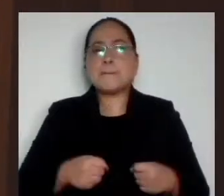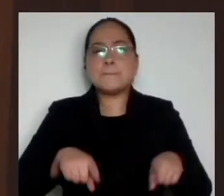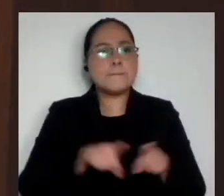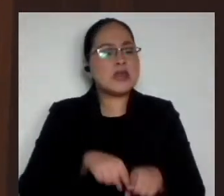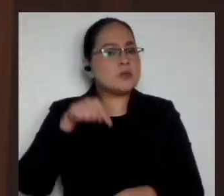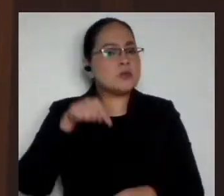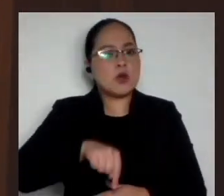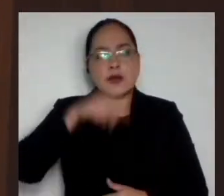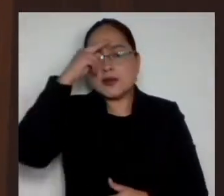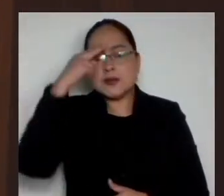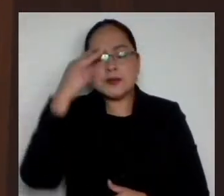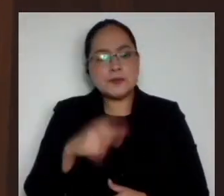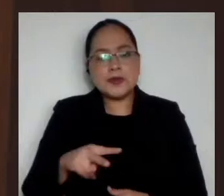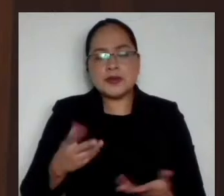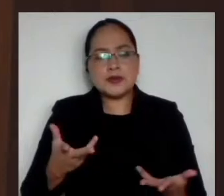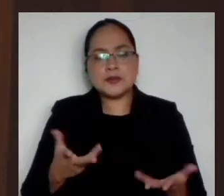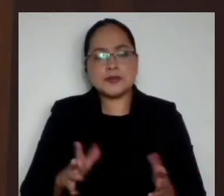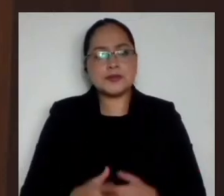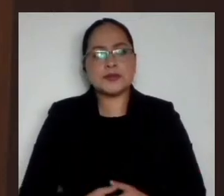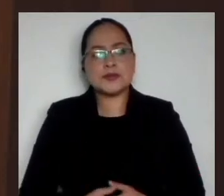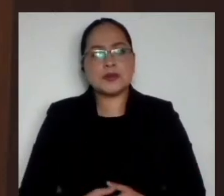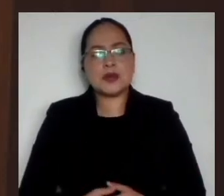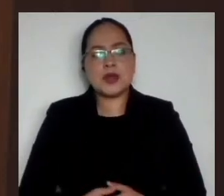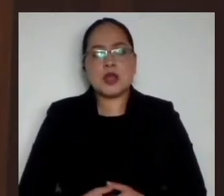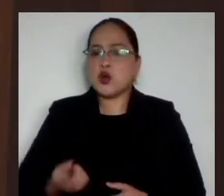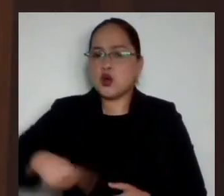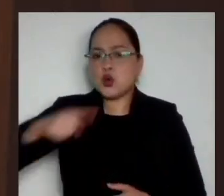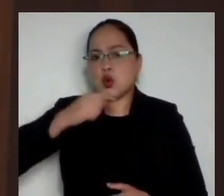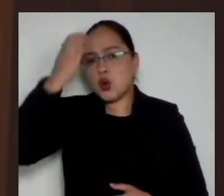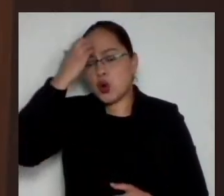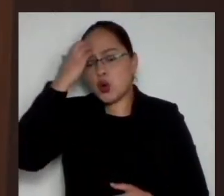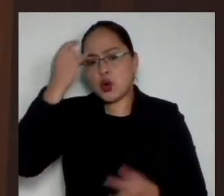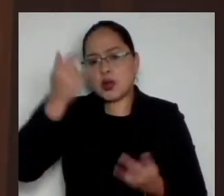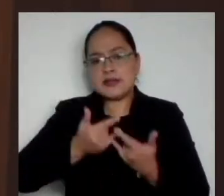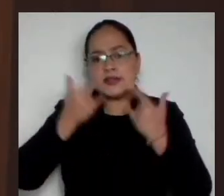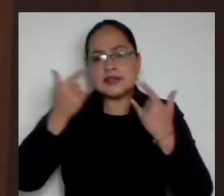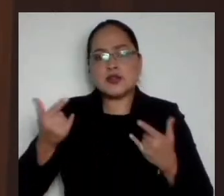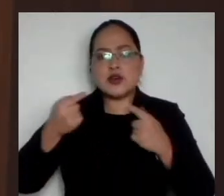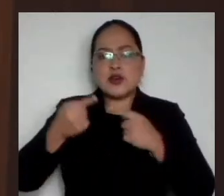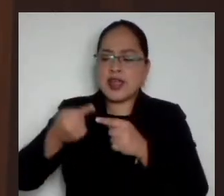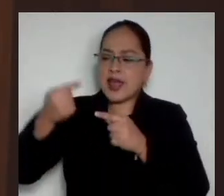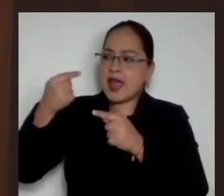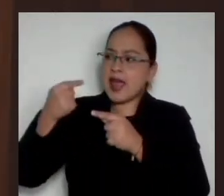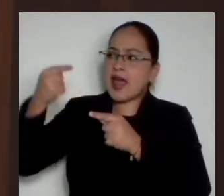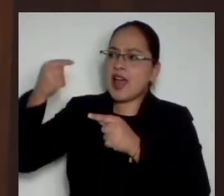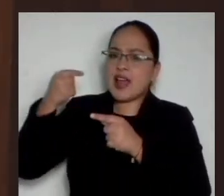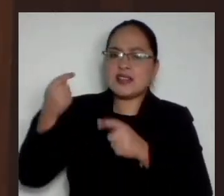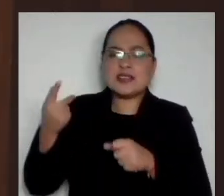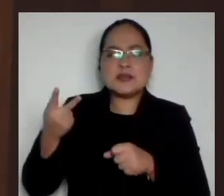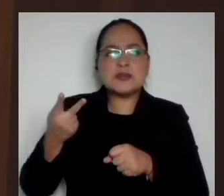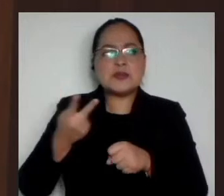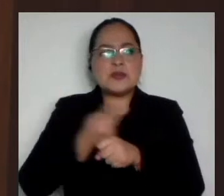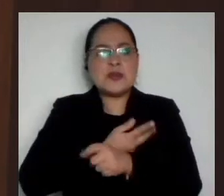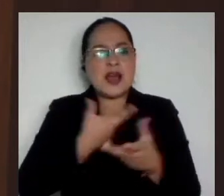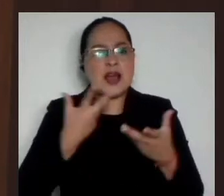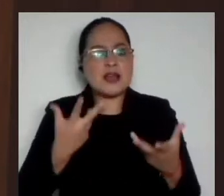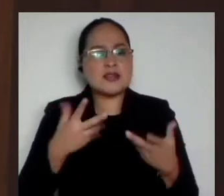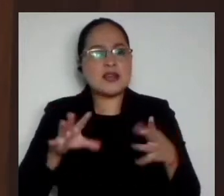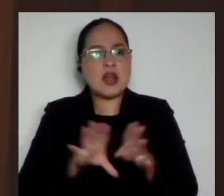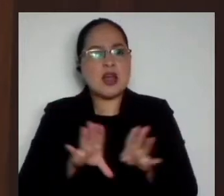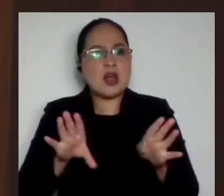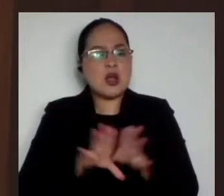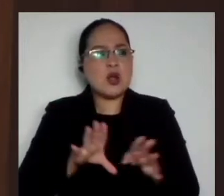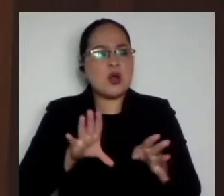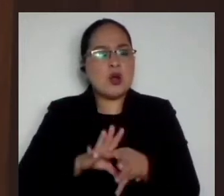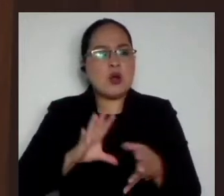Nosotros, por la historia, sabemos de momentos estelares en la evolución de la organización social